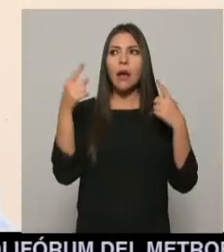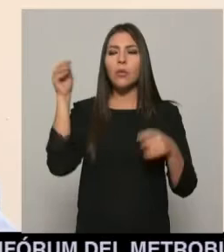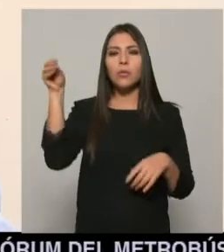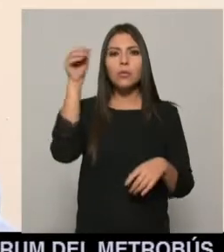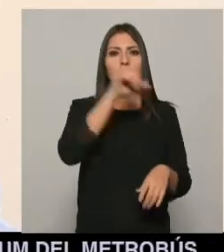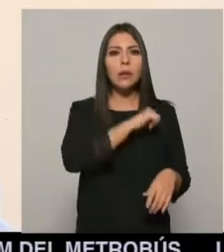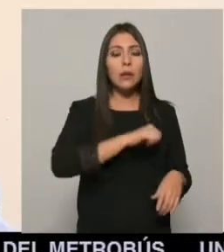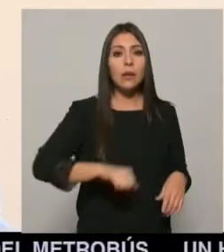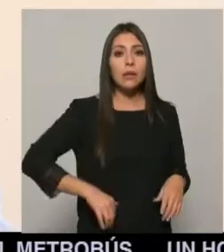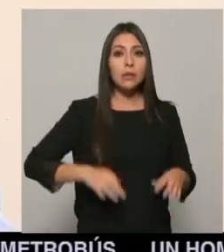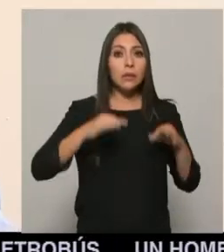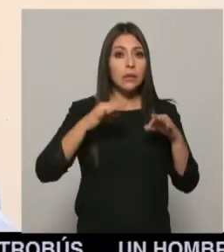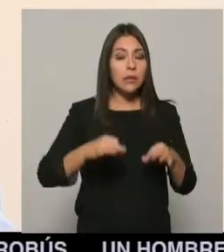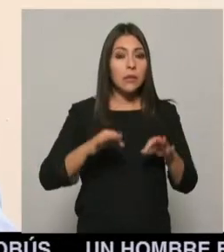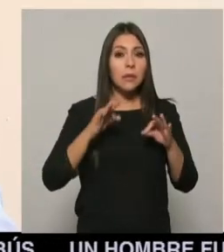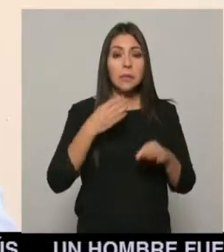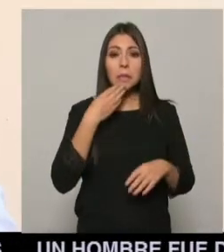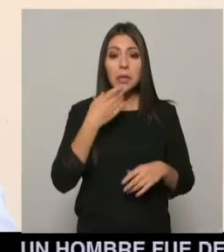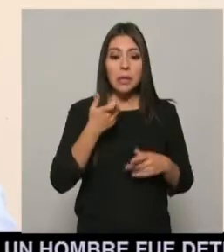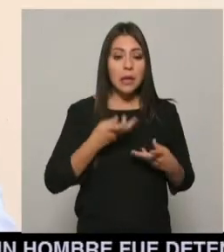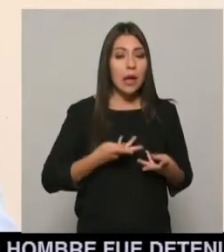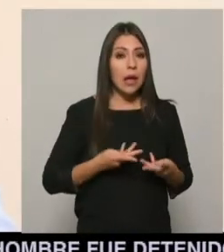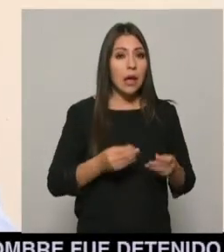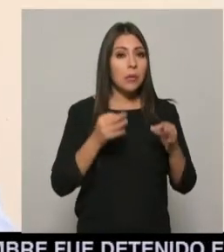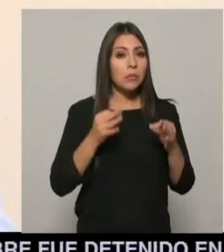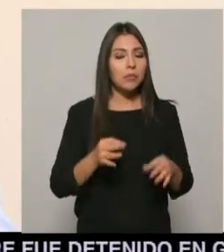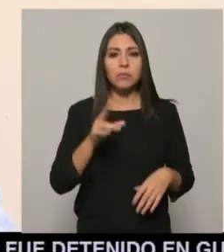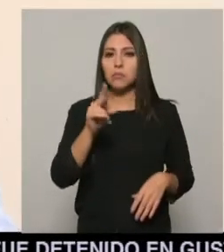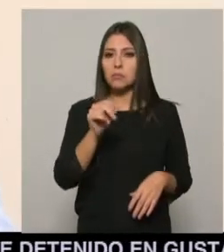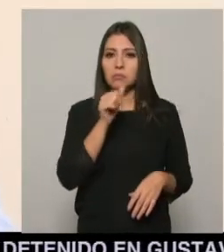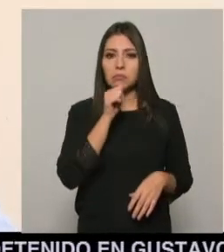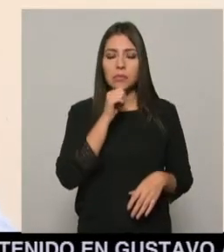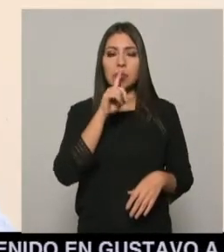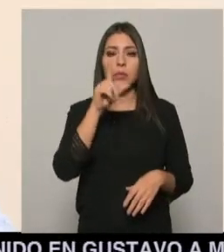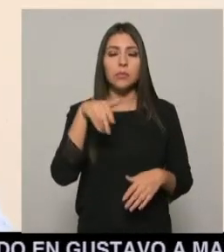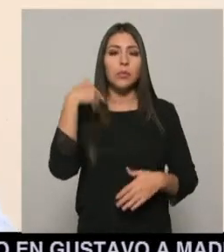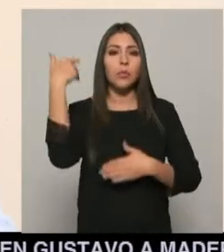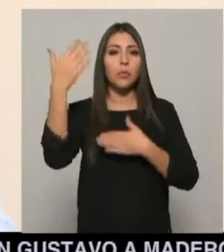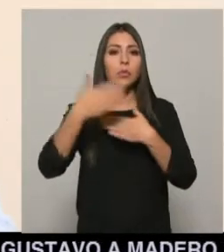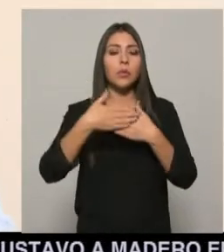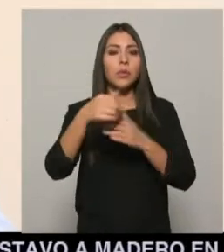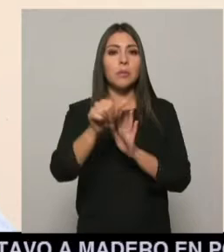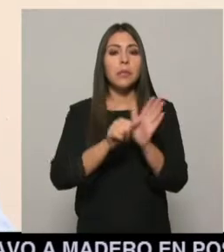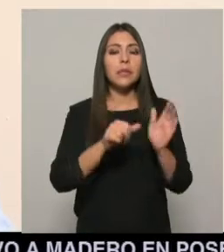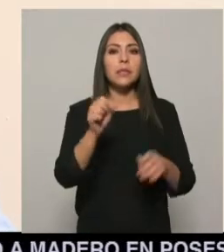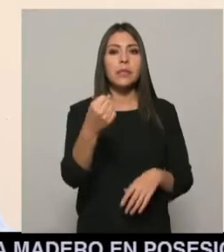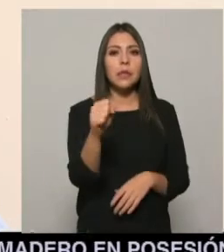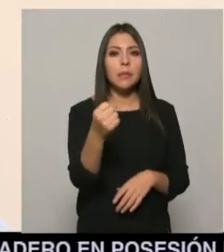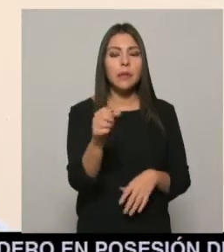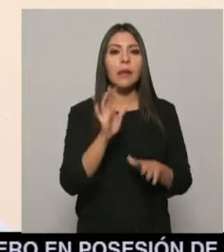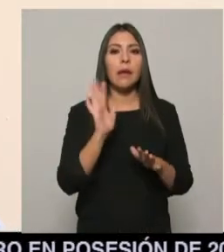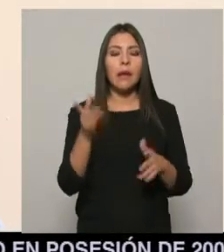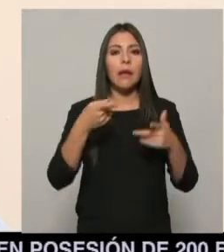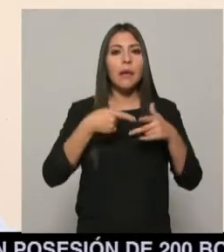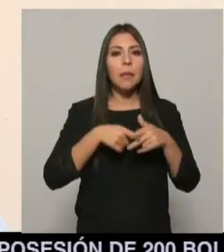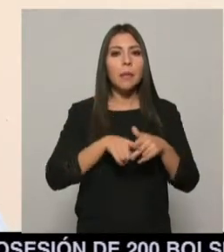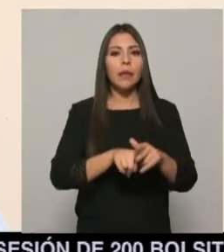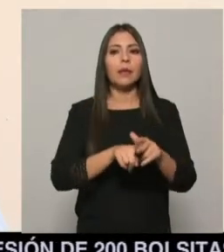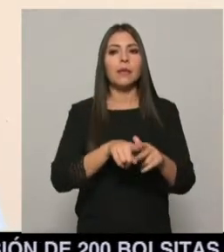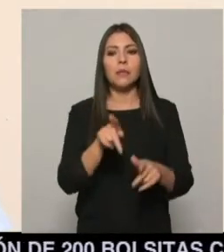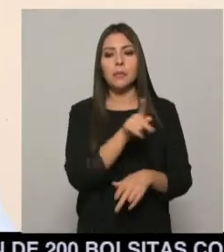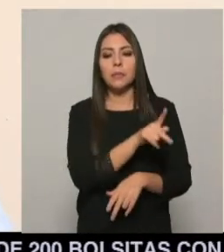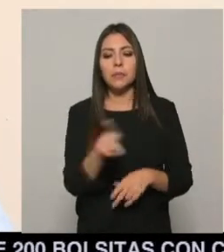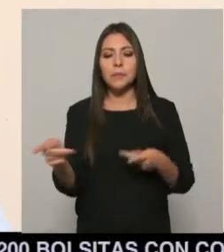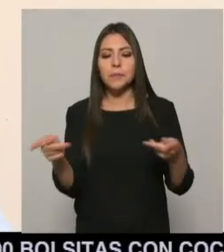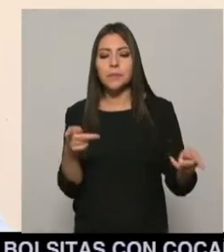gasto correcto del gasto público. Vamos a entrar a partir del mes de septiembre a poder generar un calendario de atención que